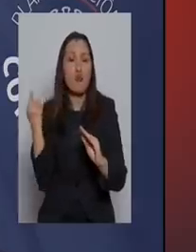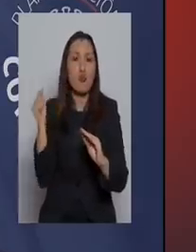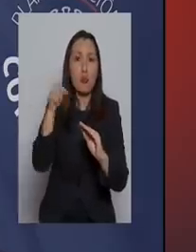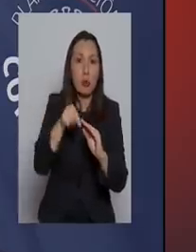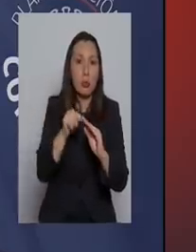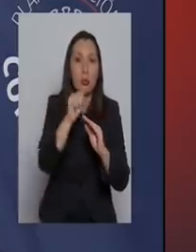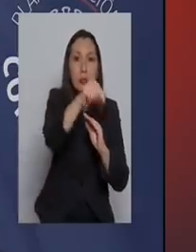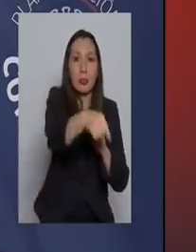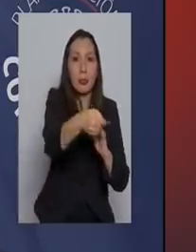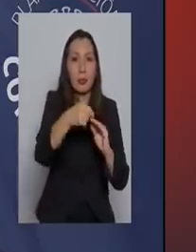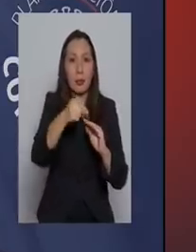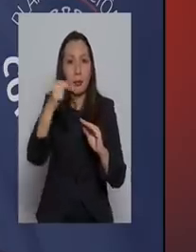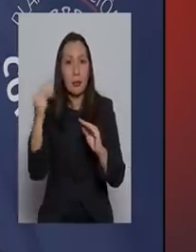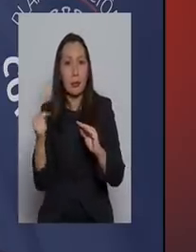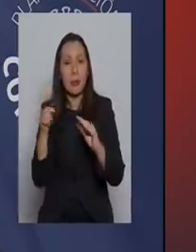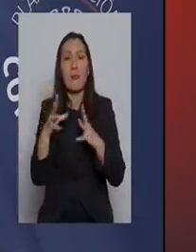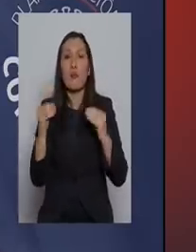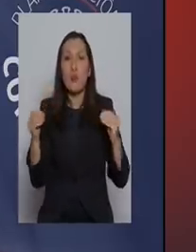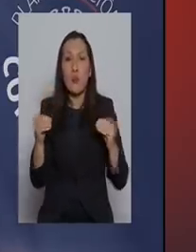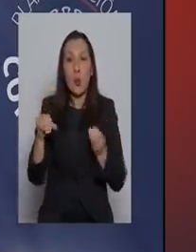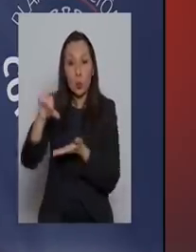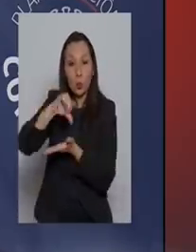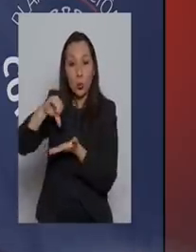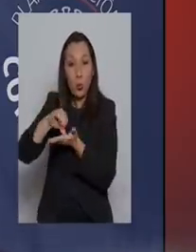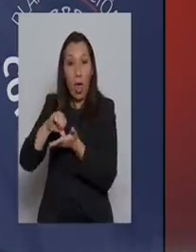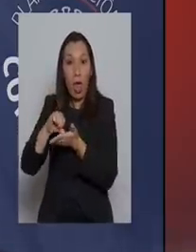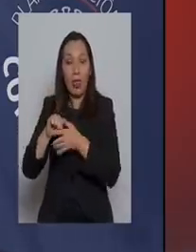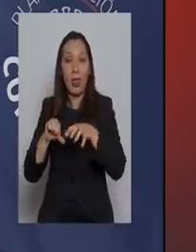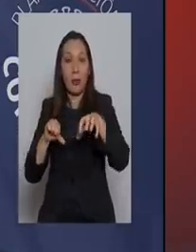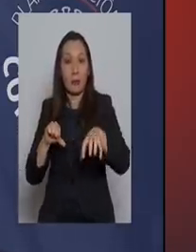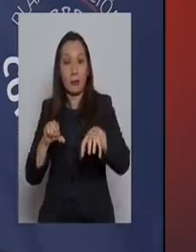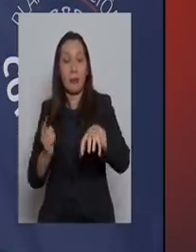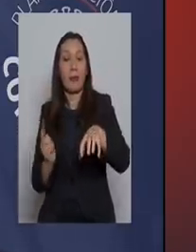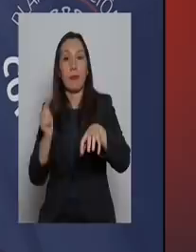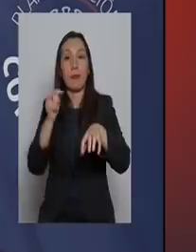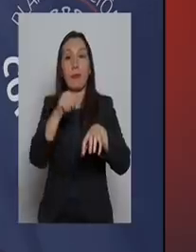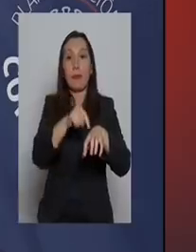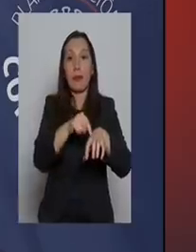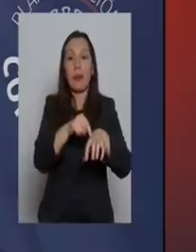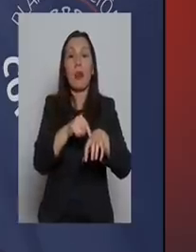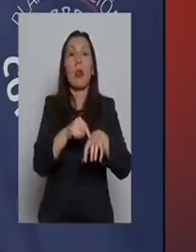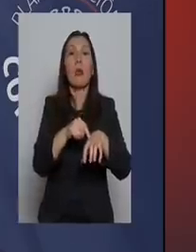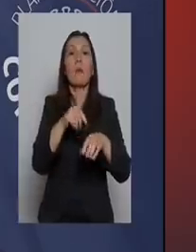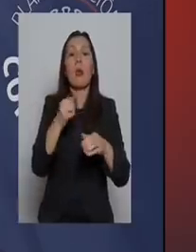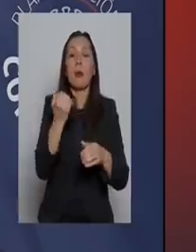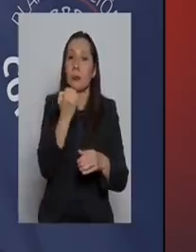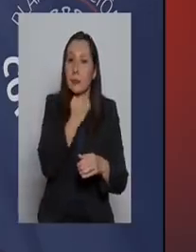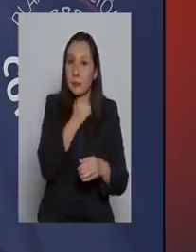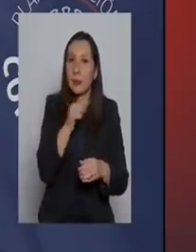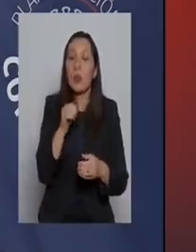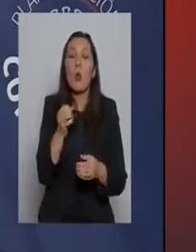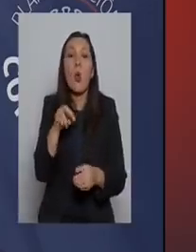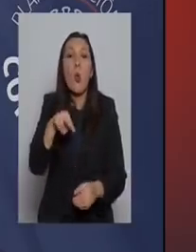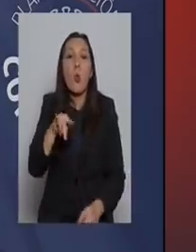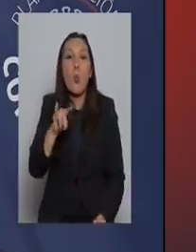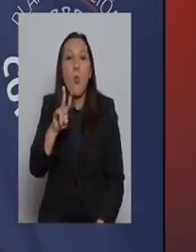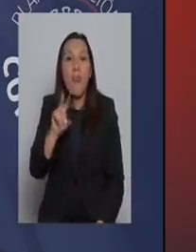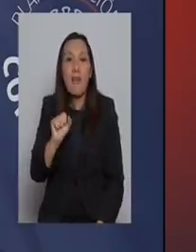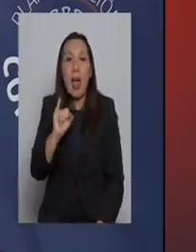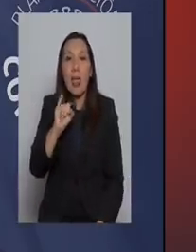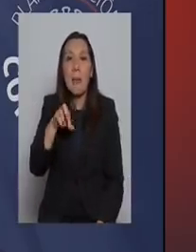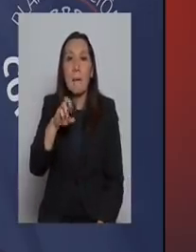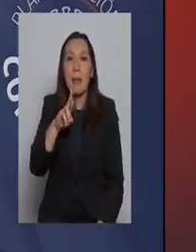tráfico desde el núcleo urbano de Nueva Imperial, perdón, y